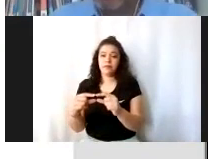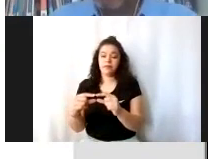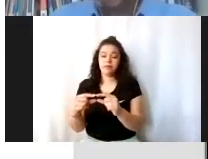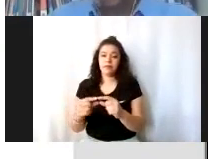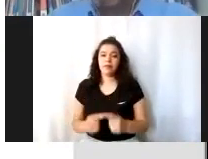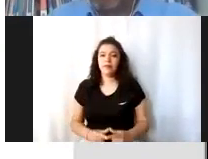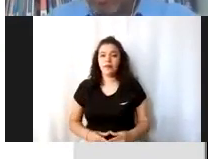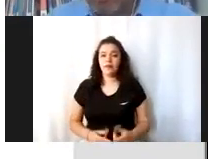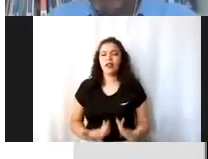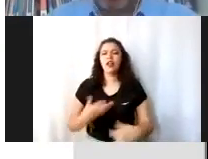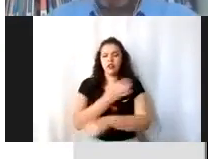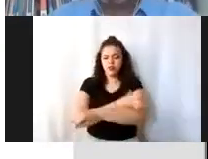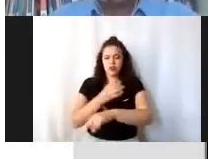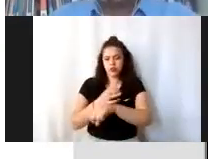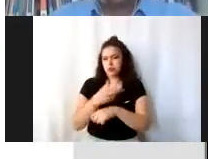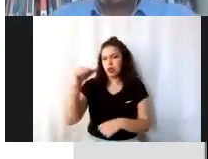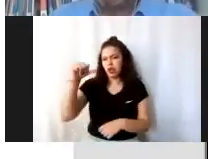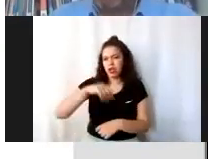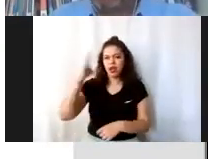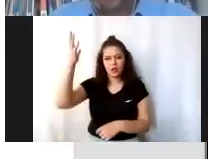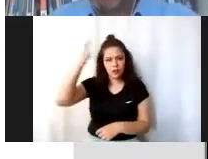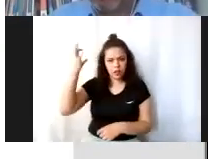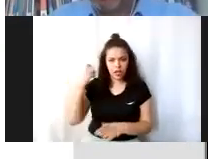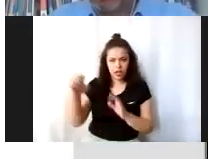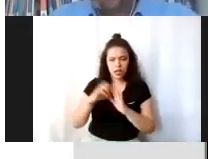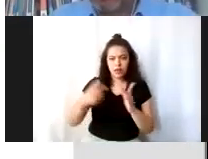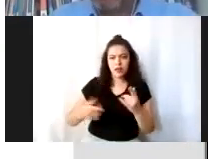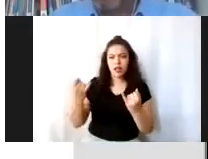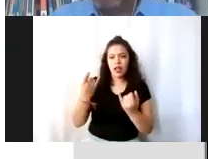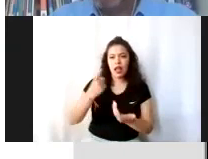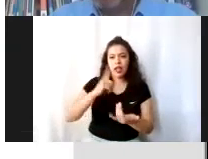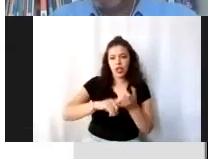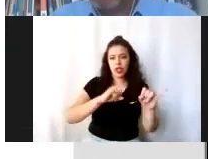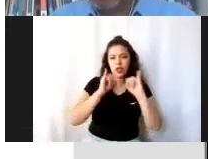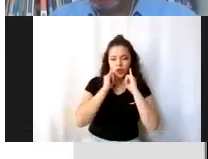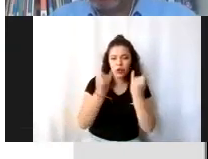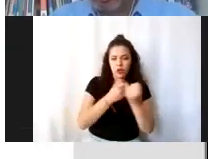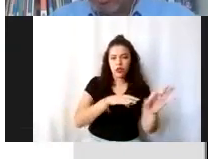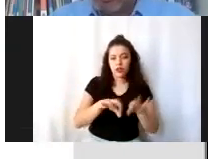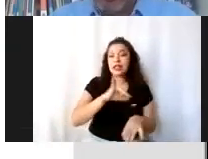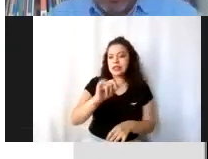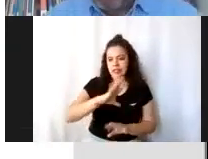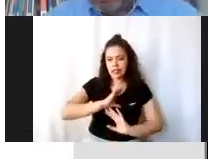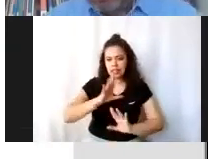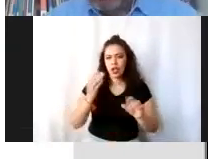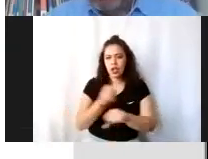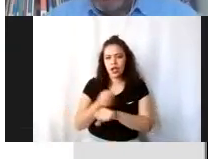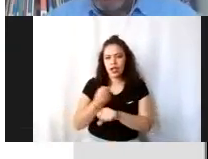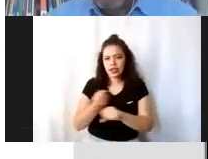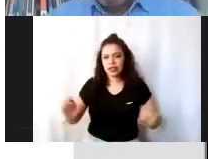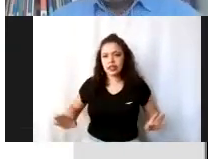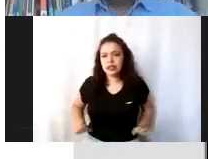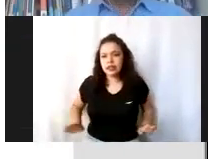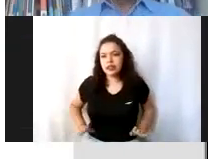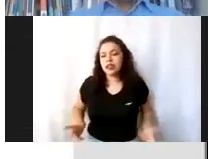Los compañeros que están aquí, Fernanda, por ejemplo, que trabaja para la Junta, sabe que sí, efectivamente, ahí está nuestro tipo de sangre. Por una situación